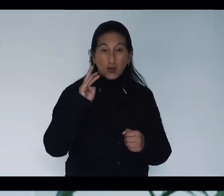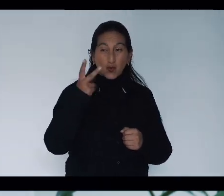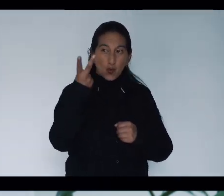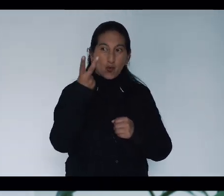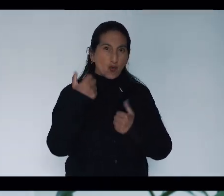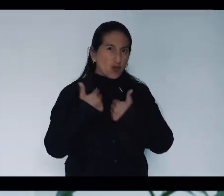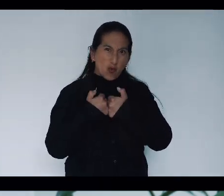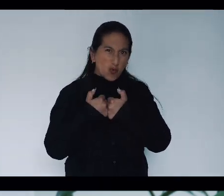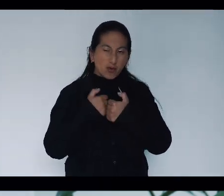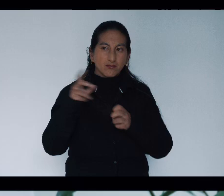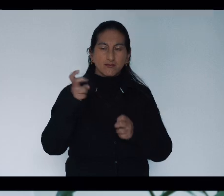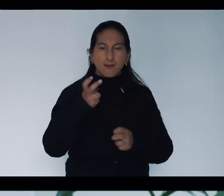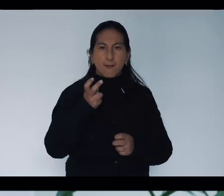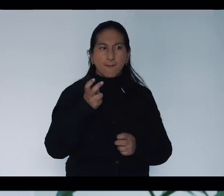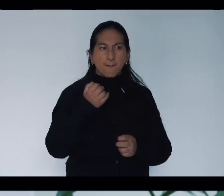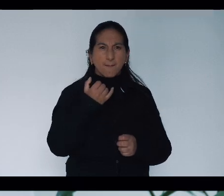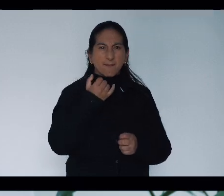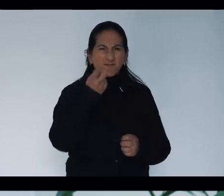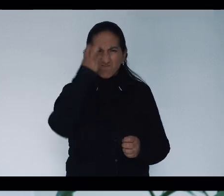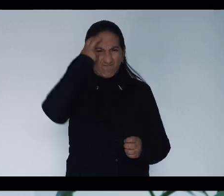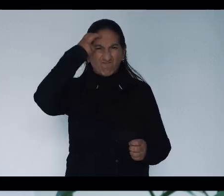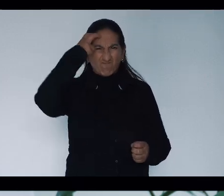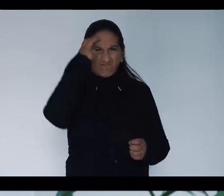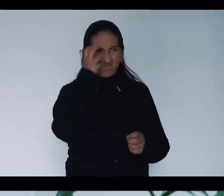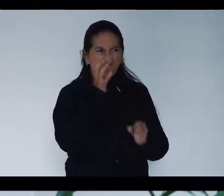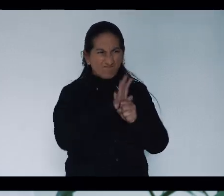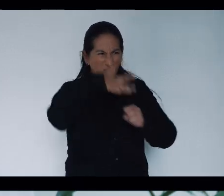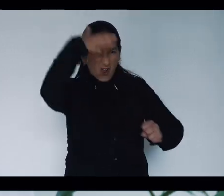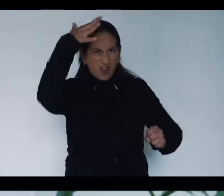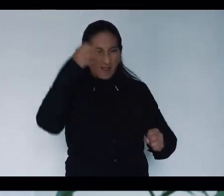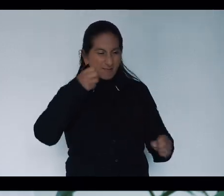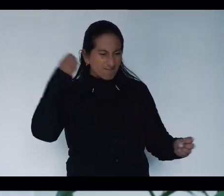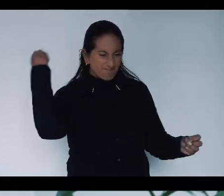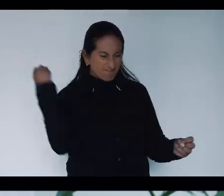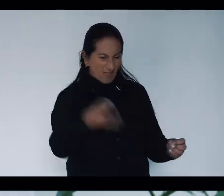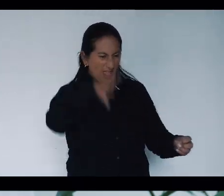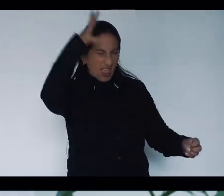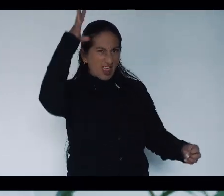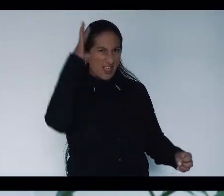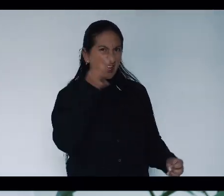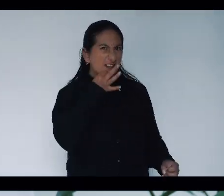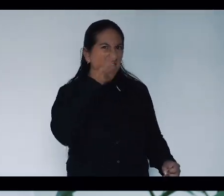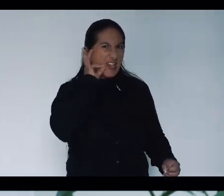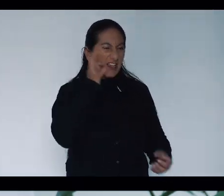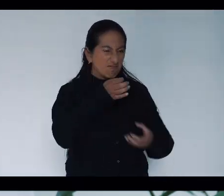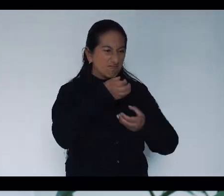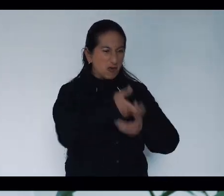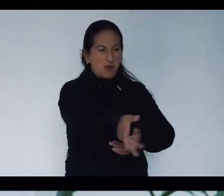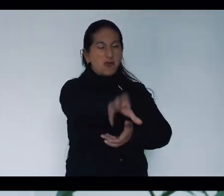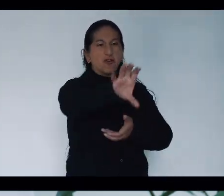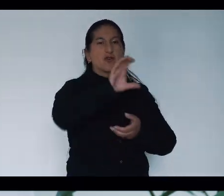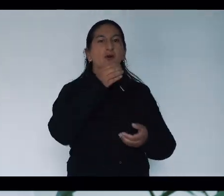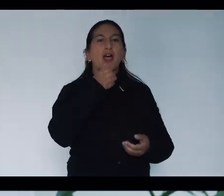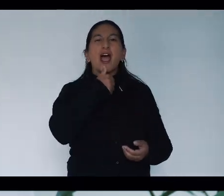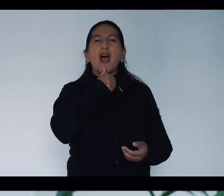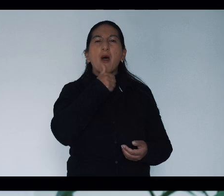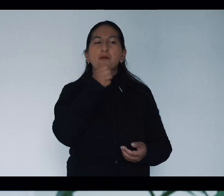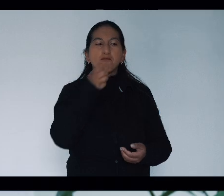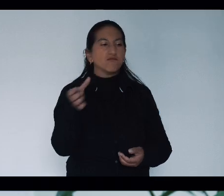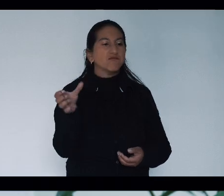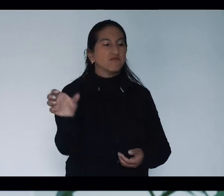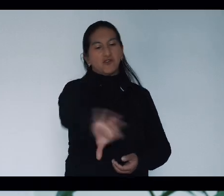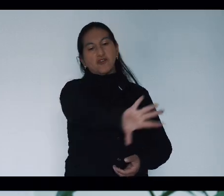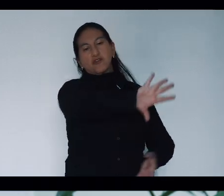pareja llegue de mal humor y le tire al piso la taza del café o el vaso con agua, o ella